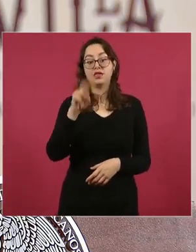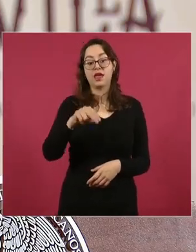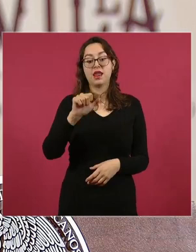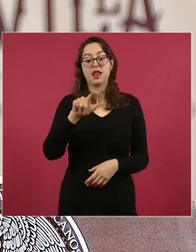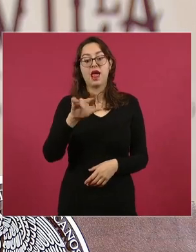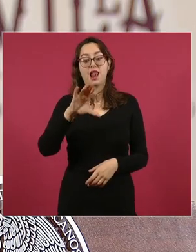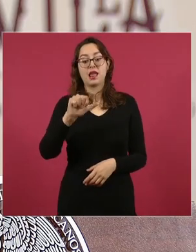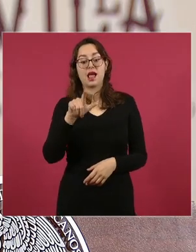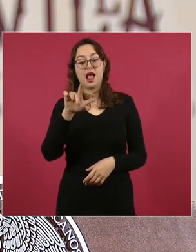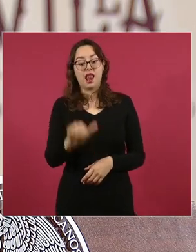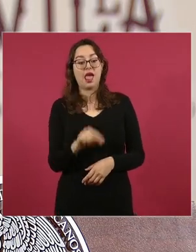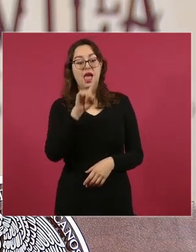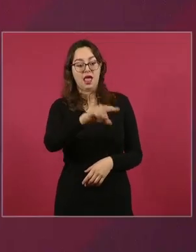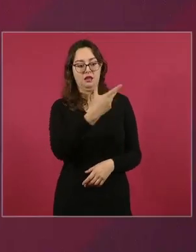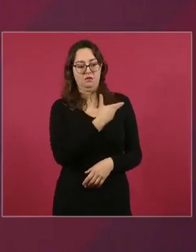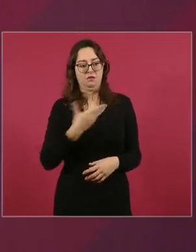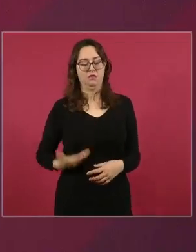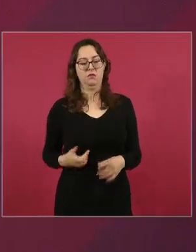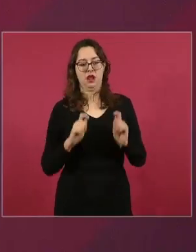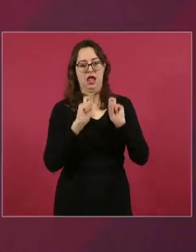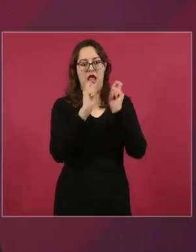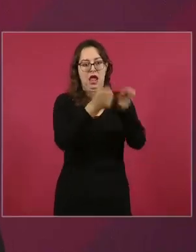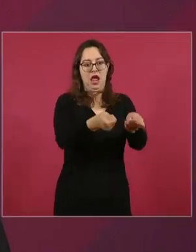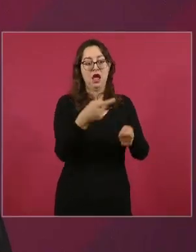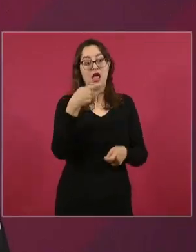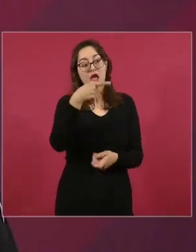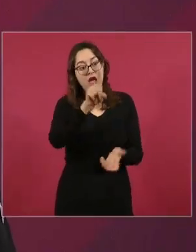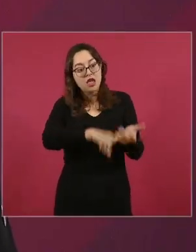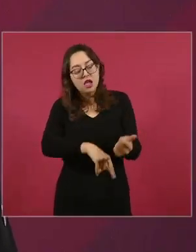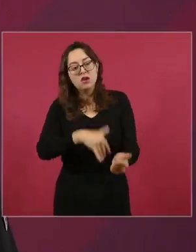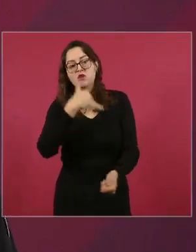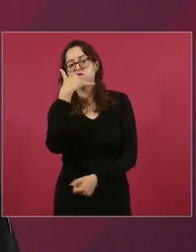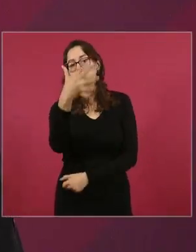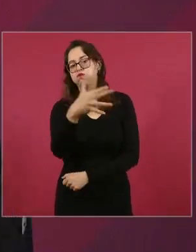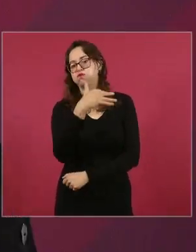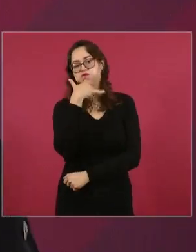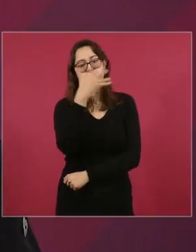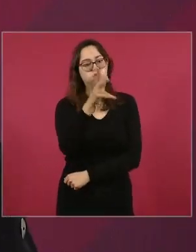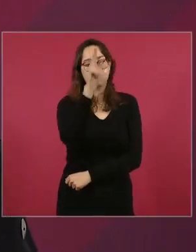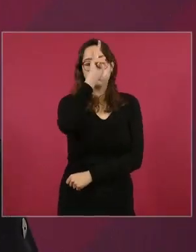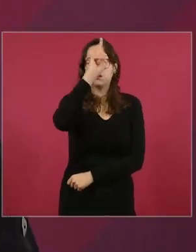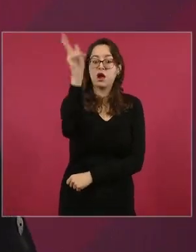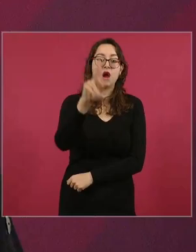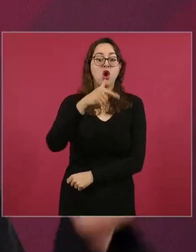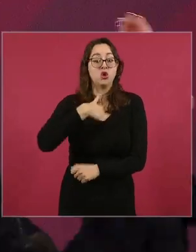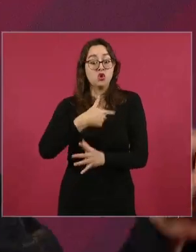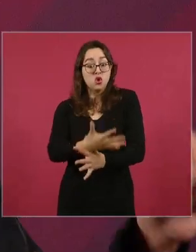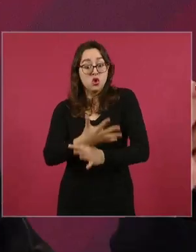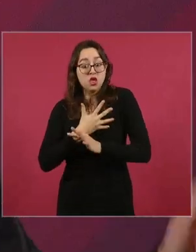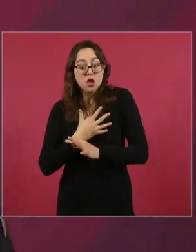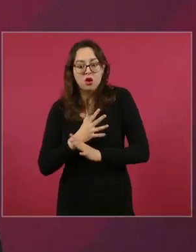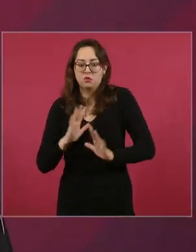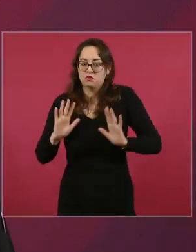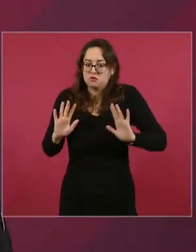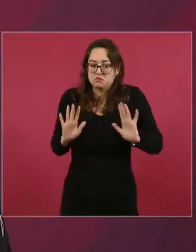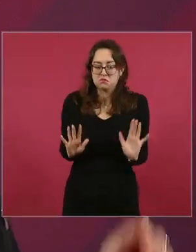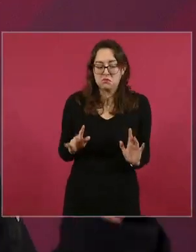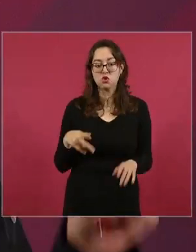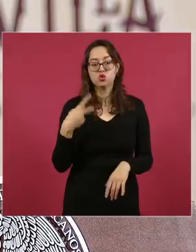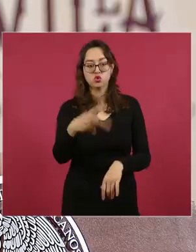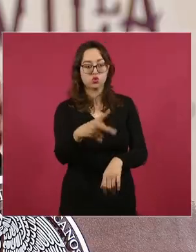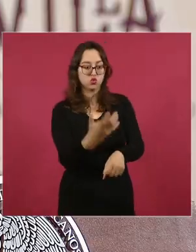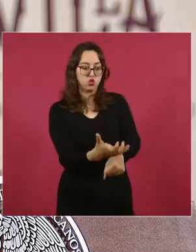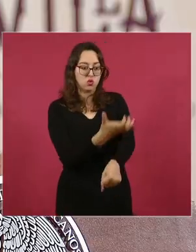estas acusaciones de opacidad, corrupción, falta de ética y solvencia moral. Y no lo decimos nosotros, ¿eh? Sus propios compañeros